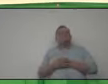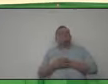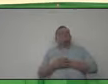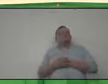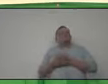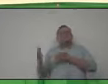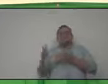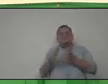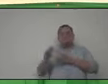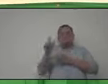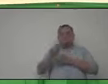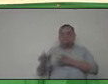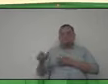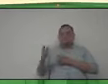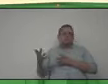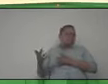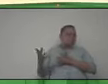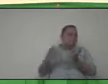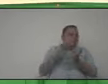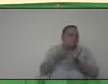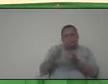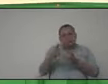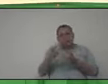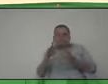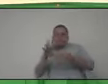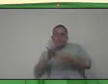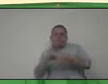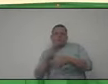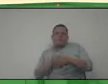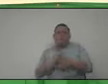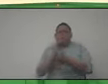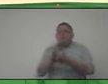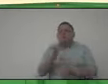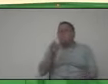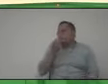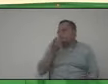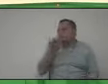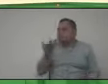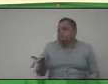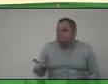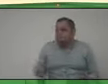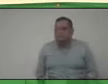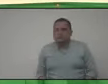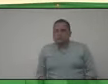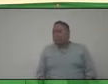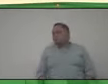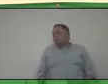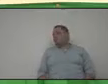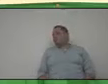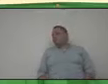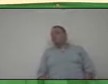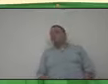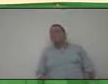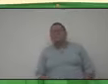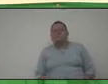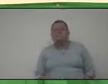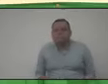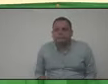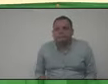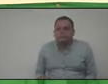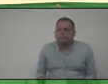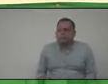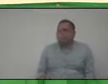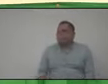pues los usuarios nos decían, pero es que van y nos ven y nos toca irnos hasta la droguería por el medicamento. Por eso este año hemos hecho un esfuerzo